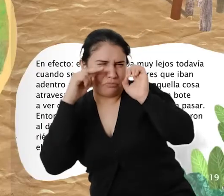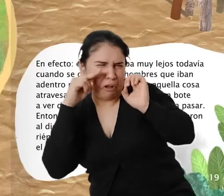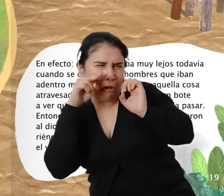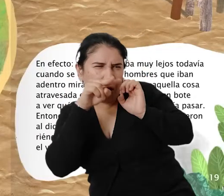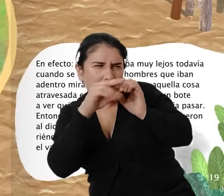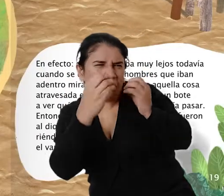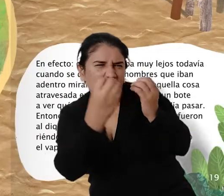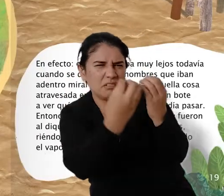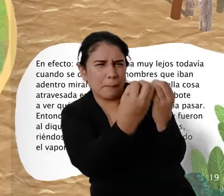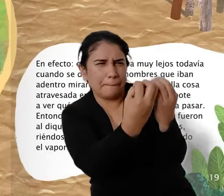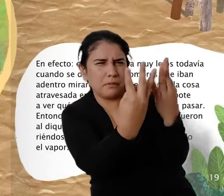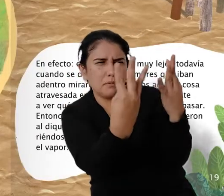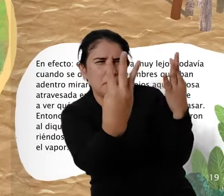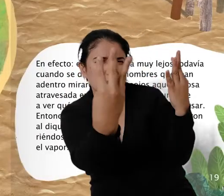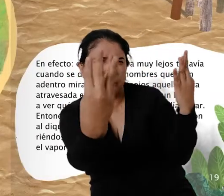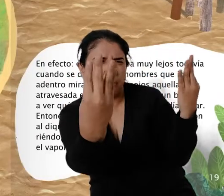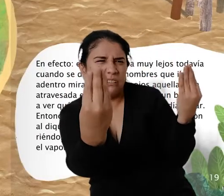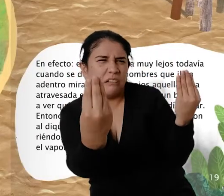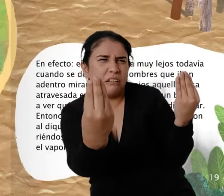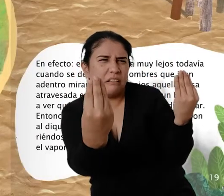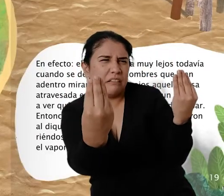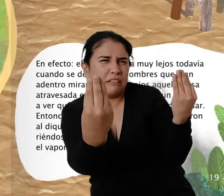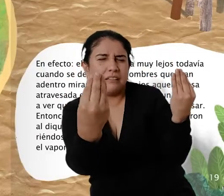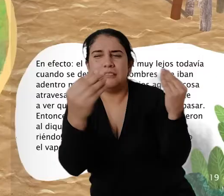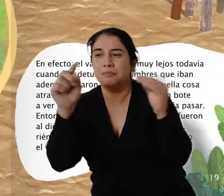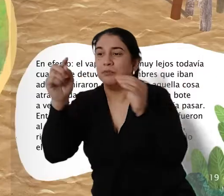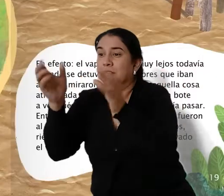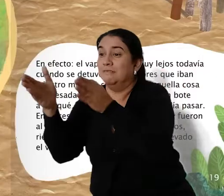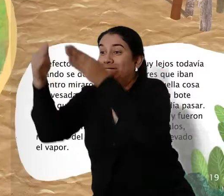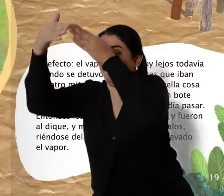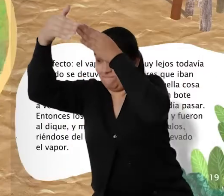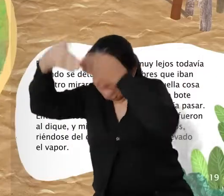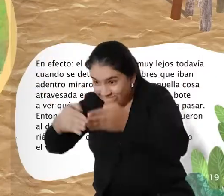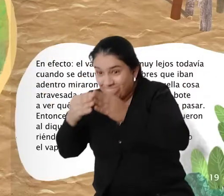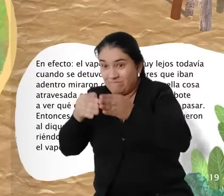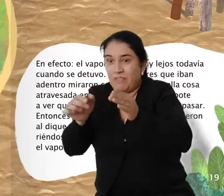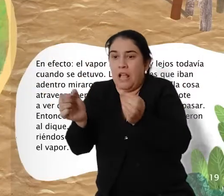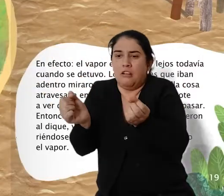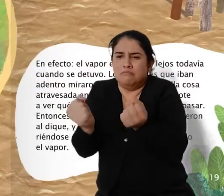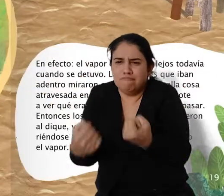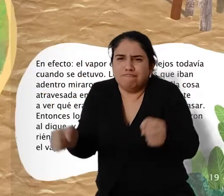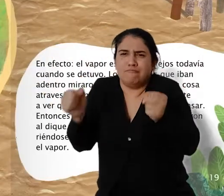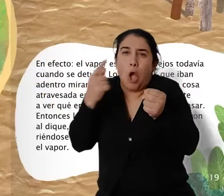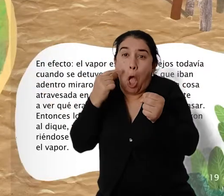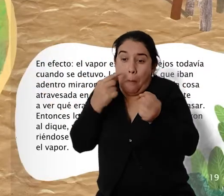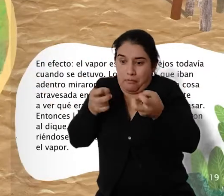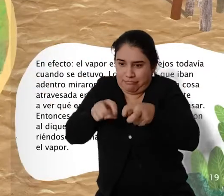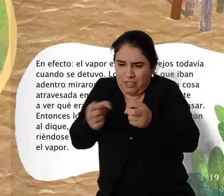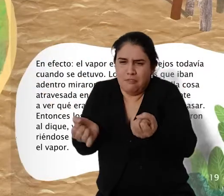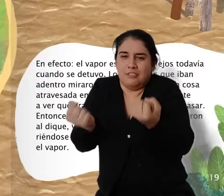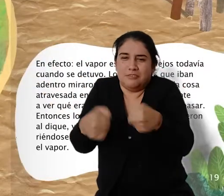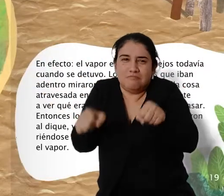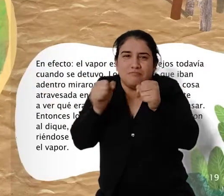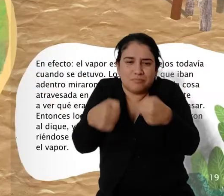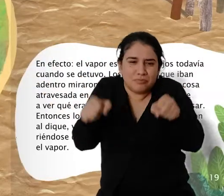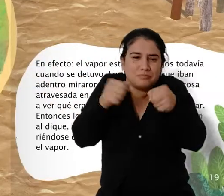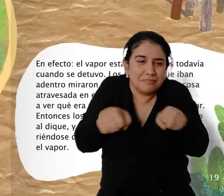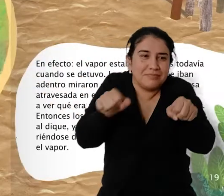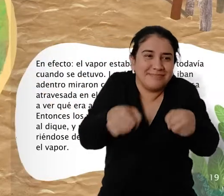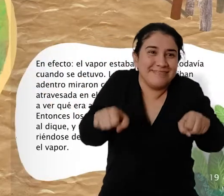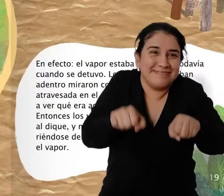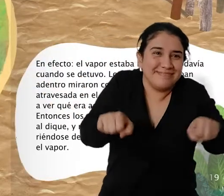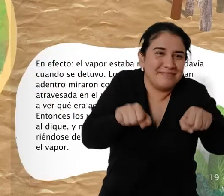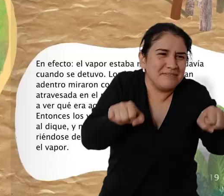río y mandaron un bote a ver qué era aquello que les impedía pasar. Entonces los yacarés se